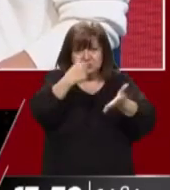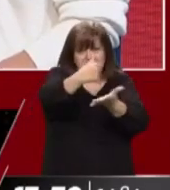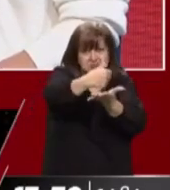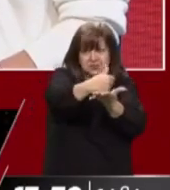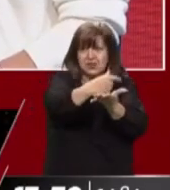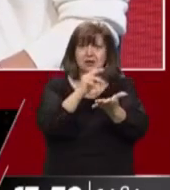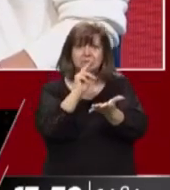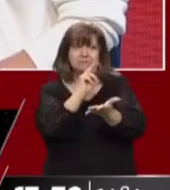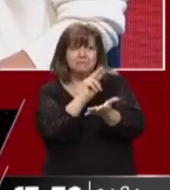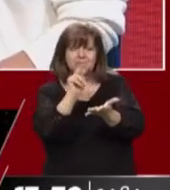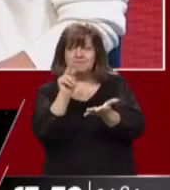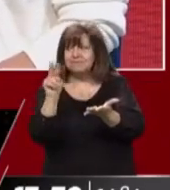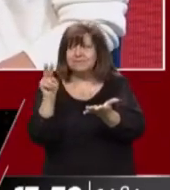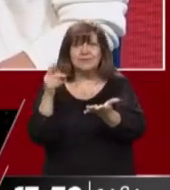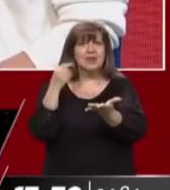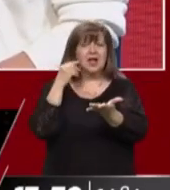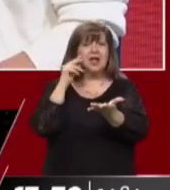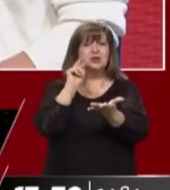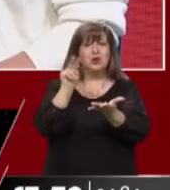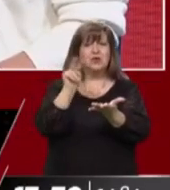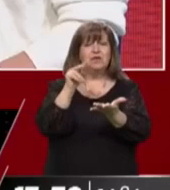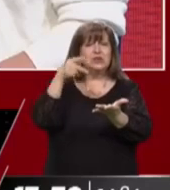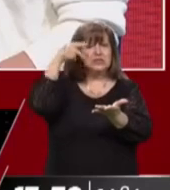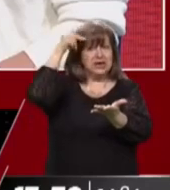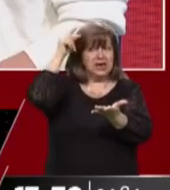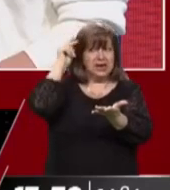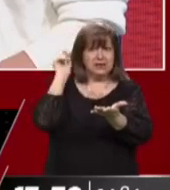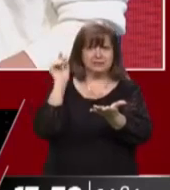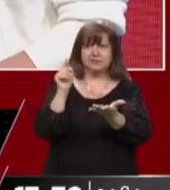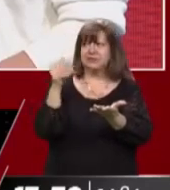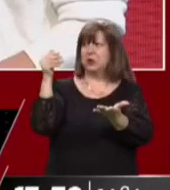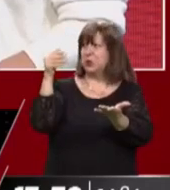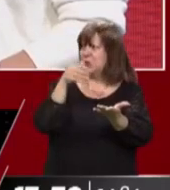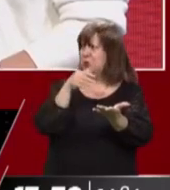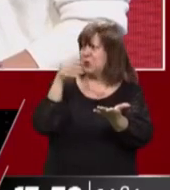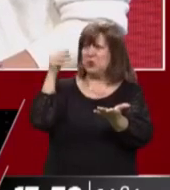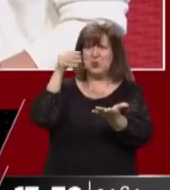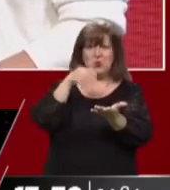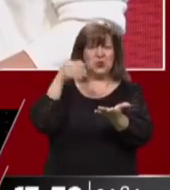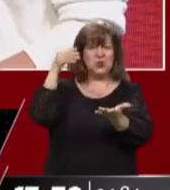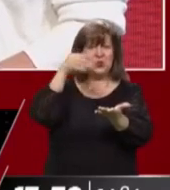puede apreciar la gran cantidad de chilenos que ingresaron